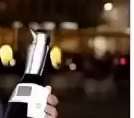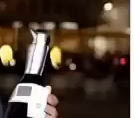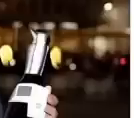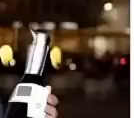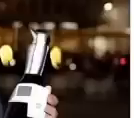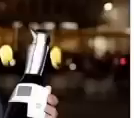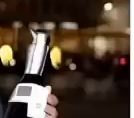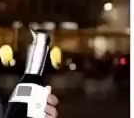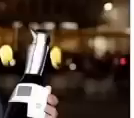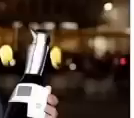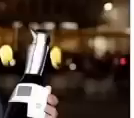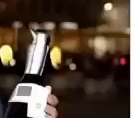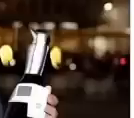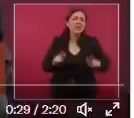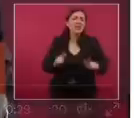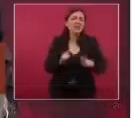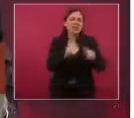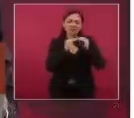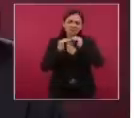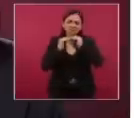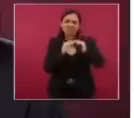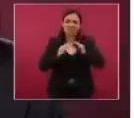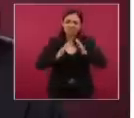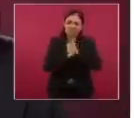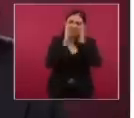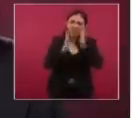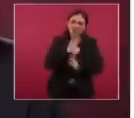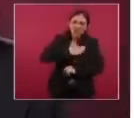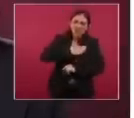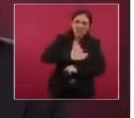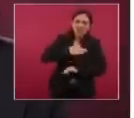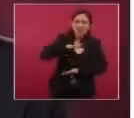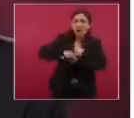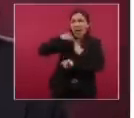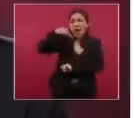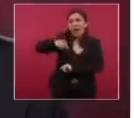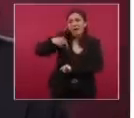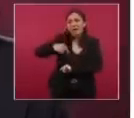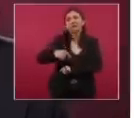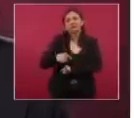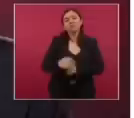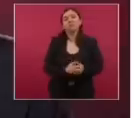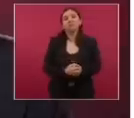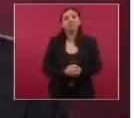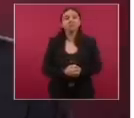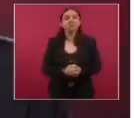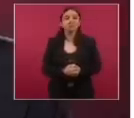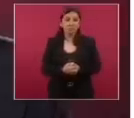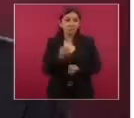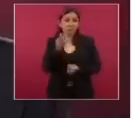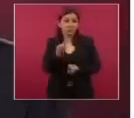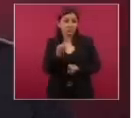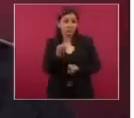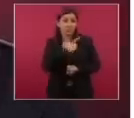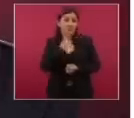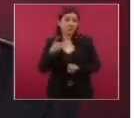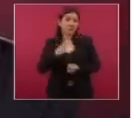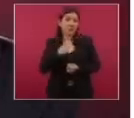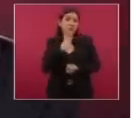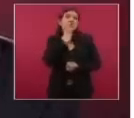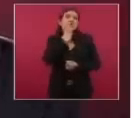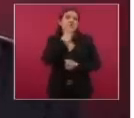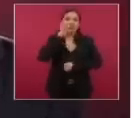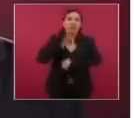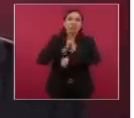sigue inflando le sigue como si nada estuviera pasando bueno el presidente de la república ya pasando otros asuntos habló